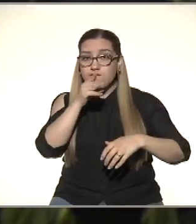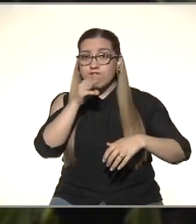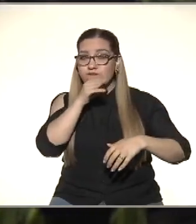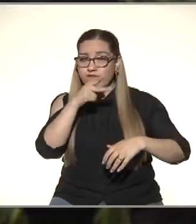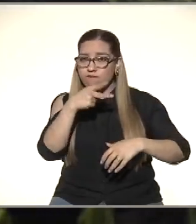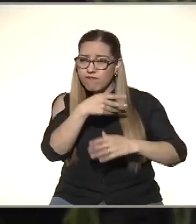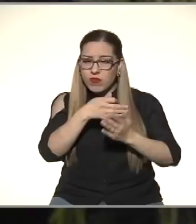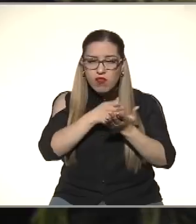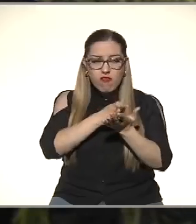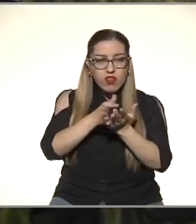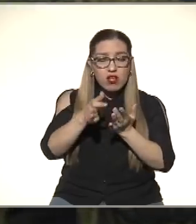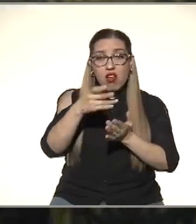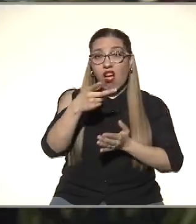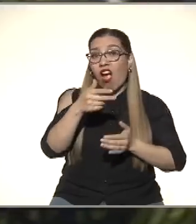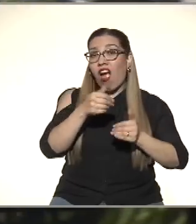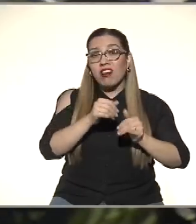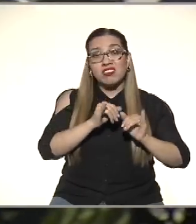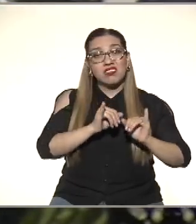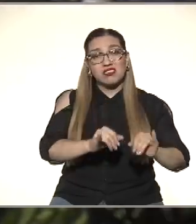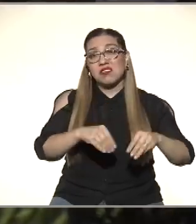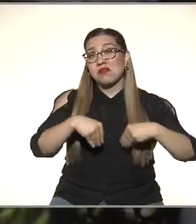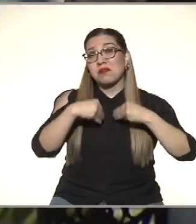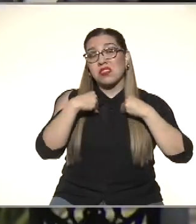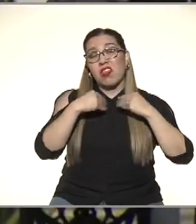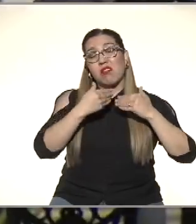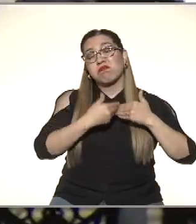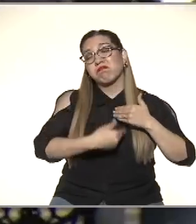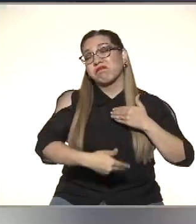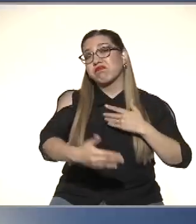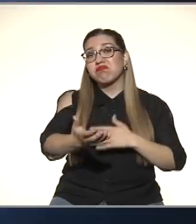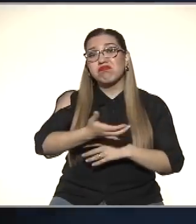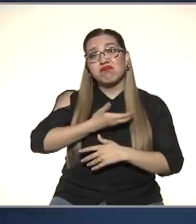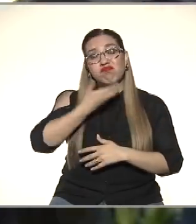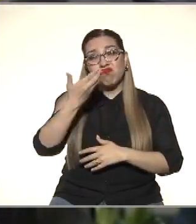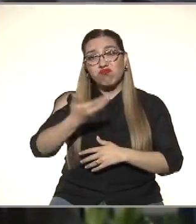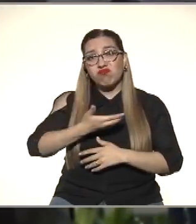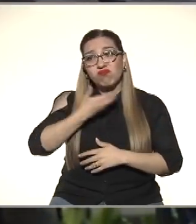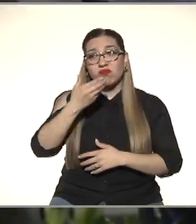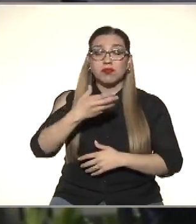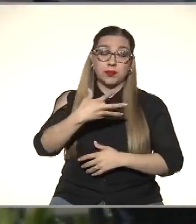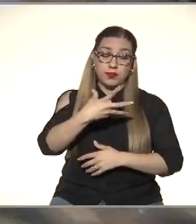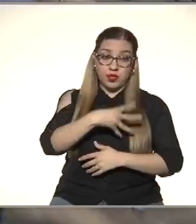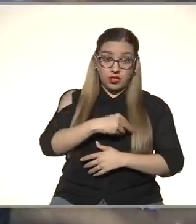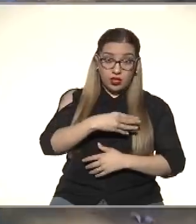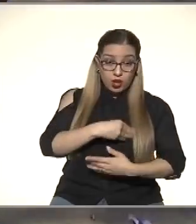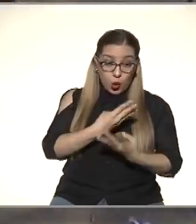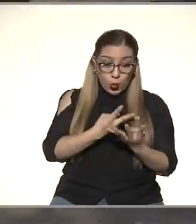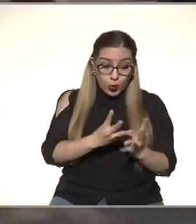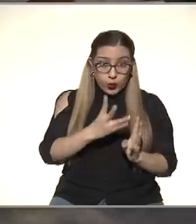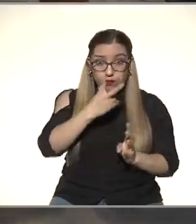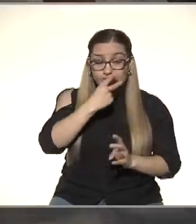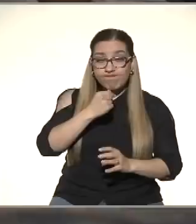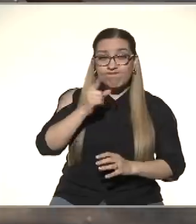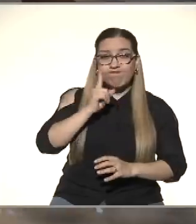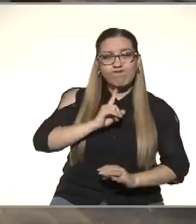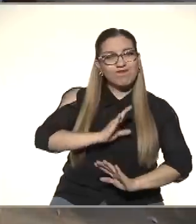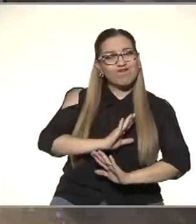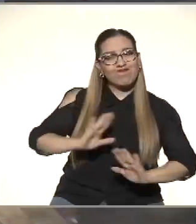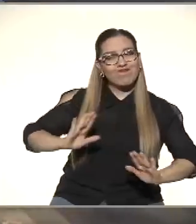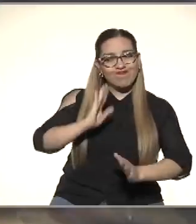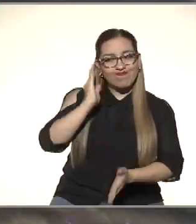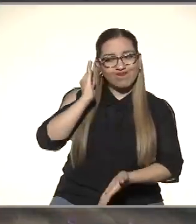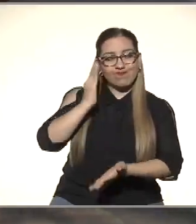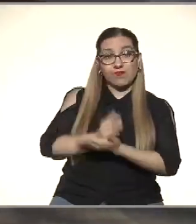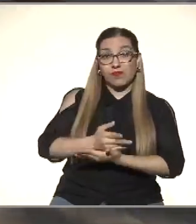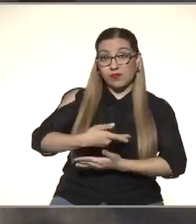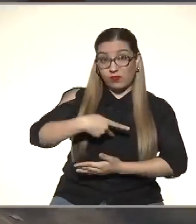forma crónica de relación y aunque a las hijas o hijos les gustaría terminar con ello, la realidad es que no todo